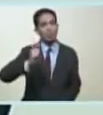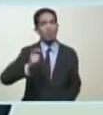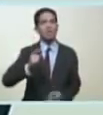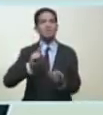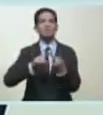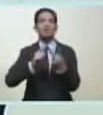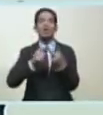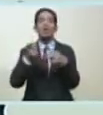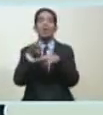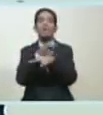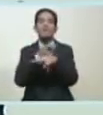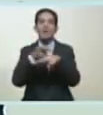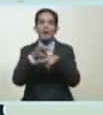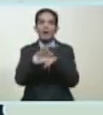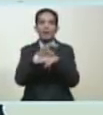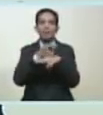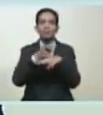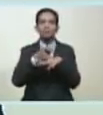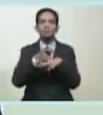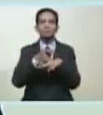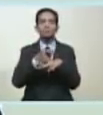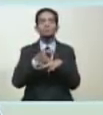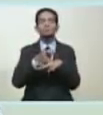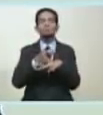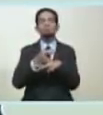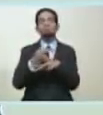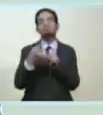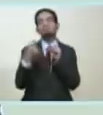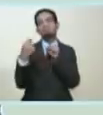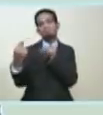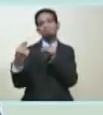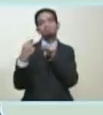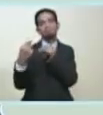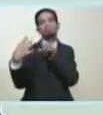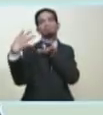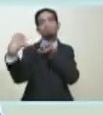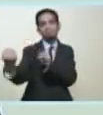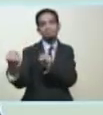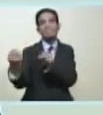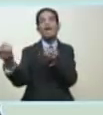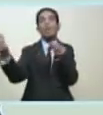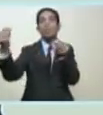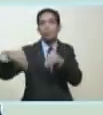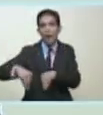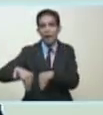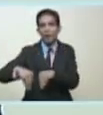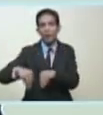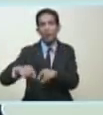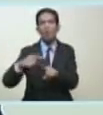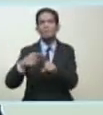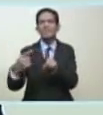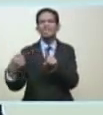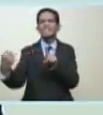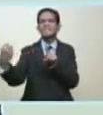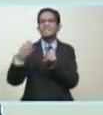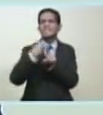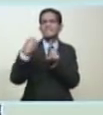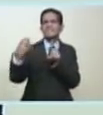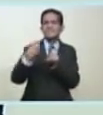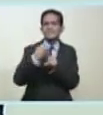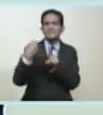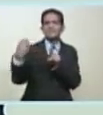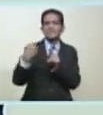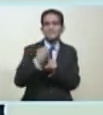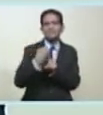gobierno, y entendernos, llegar a acuerdo, pero no sobre la base de presiones, de